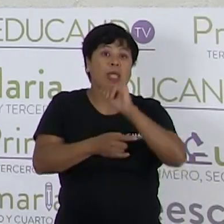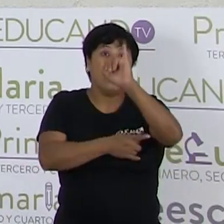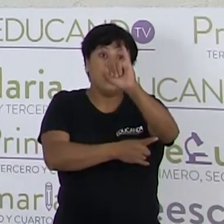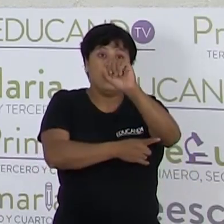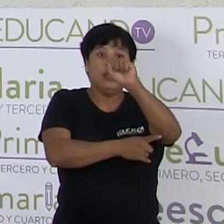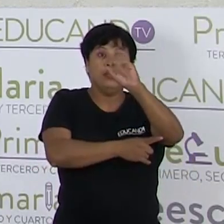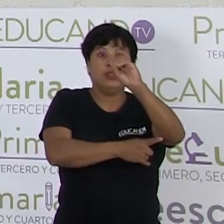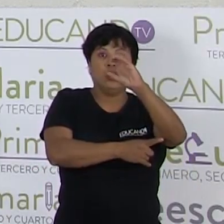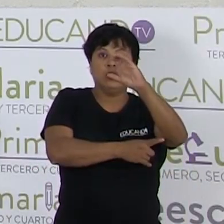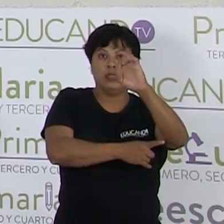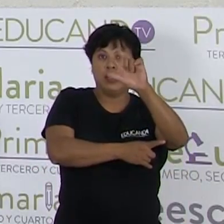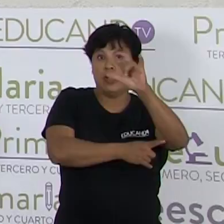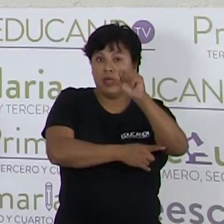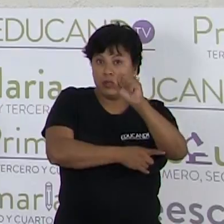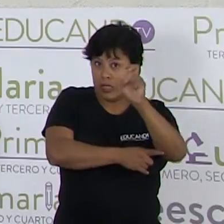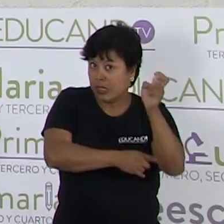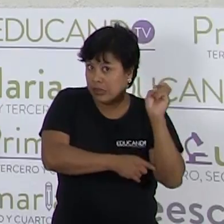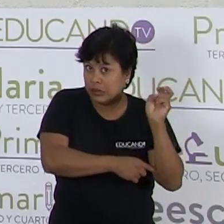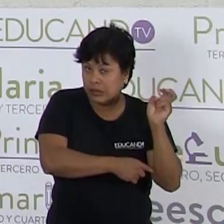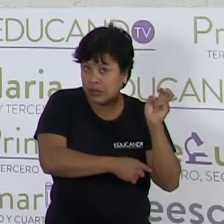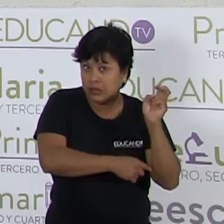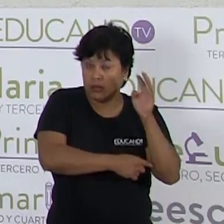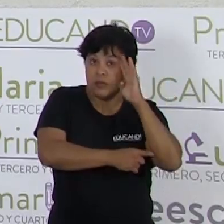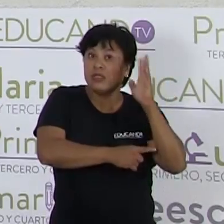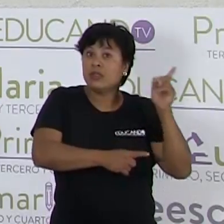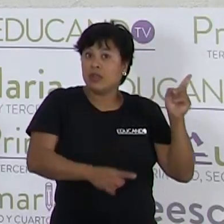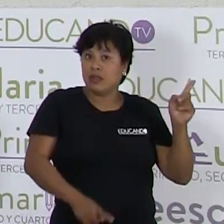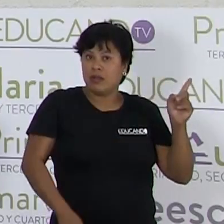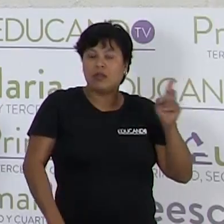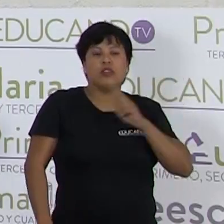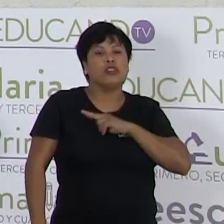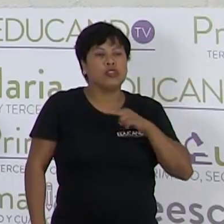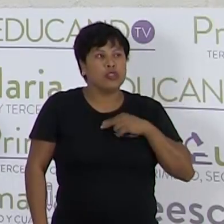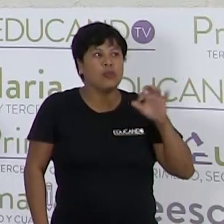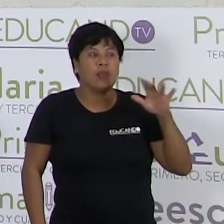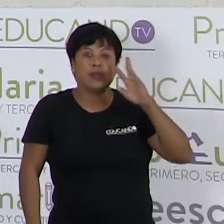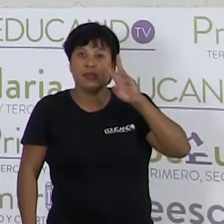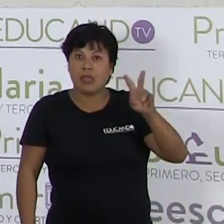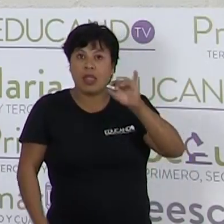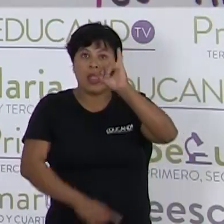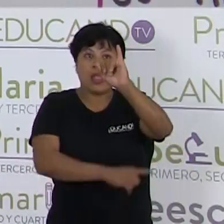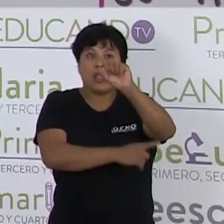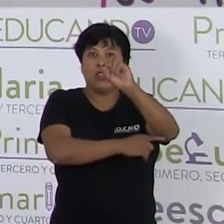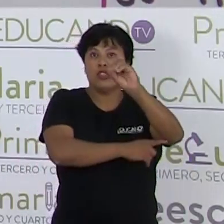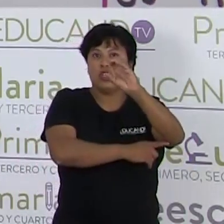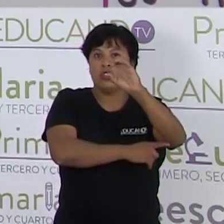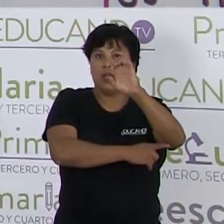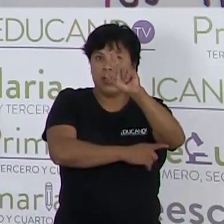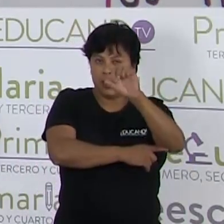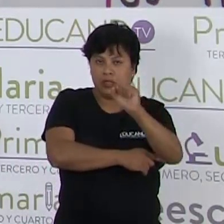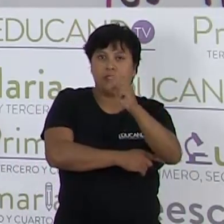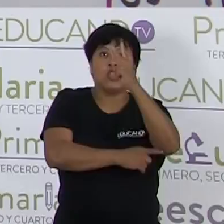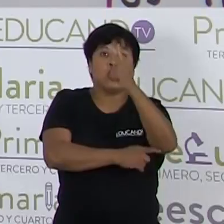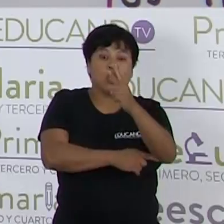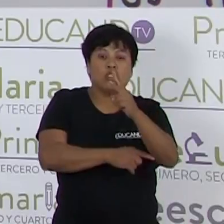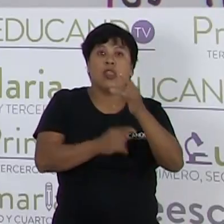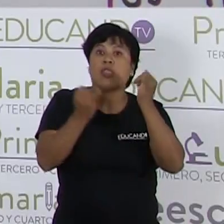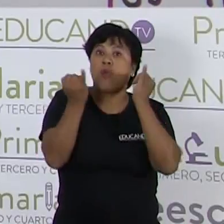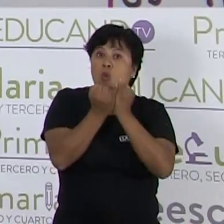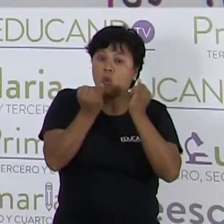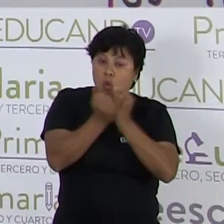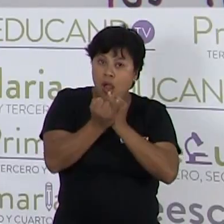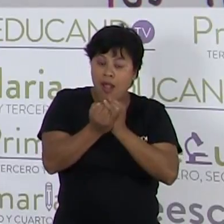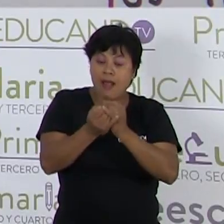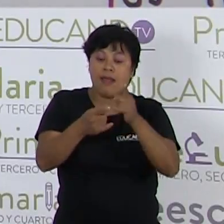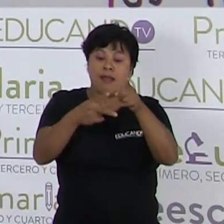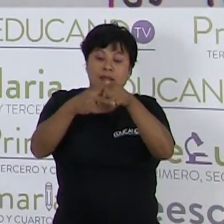isósceles, ¿sería ese? ¿Tú qué dices? Vamos a leerlo. Isósceles, dos lados de igual medida y uno